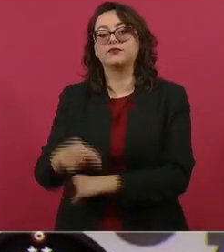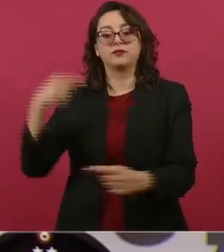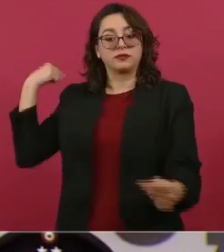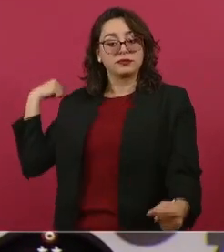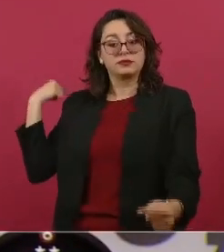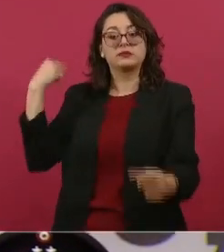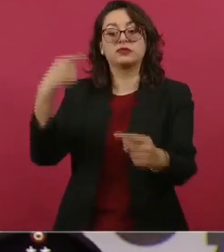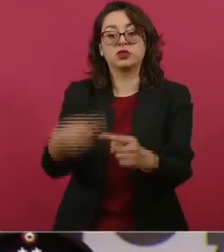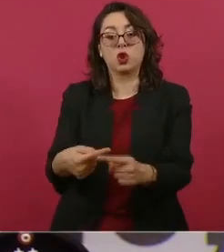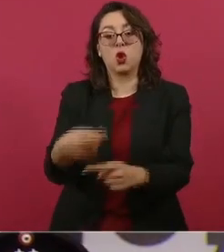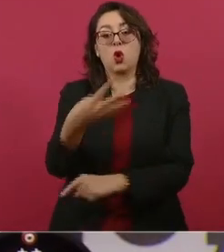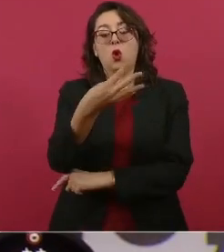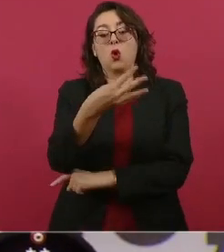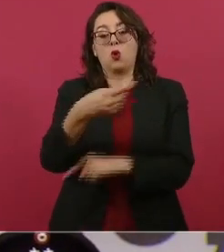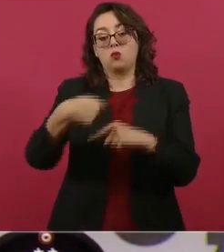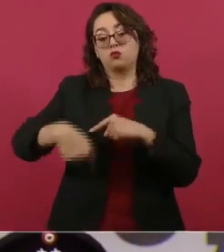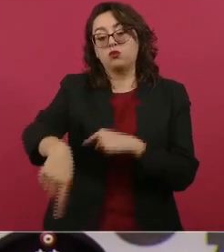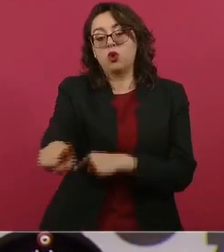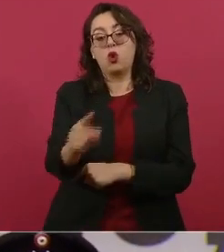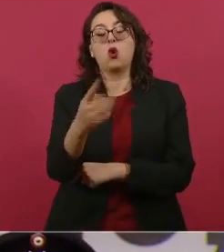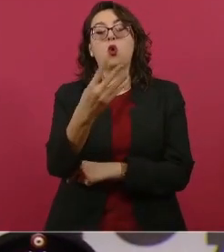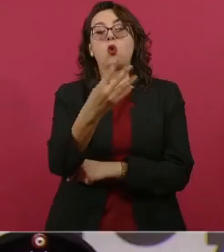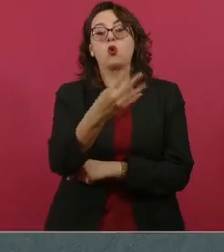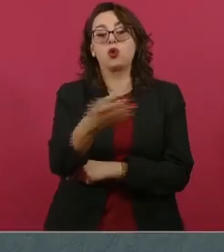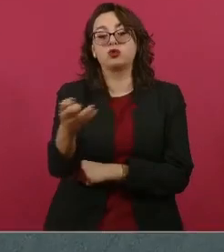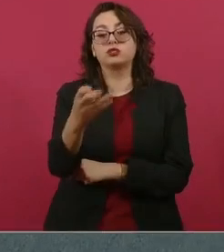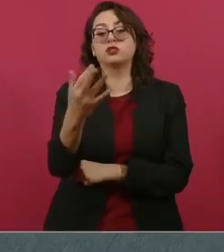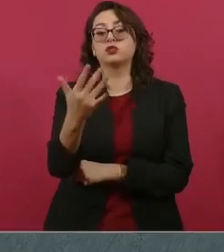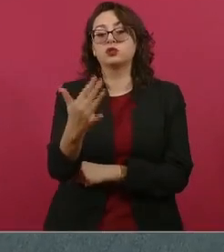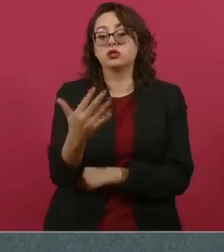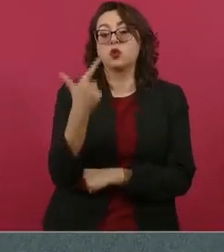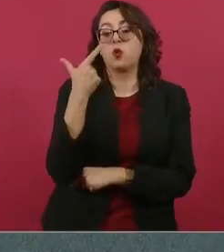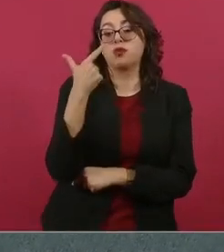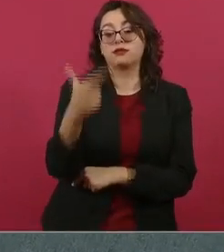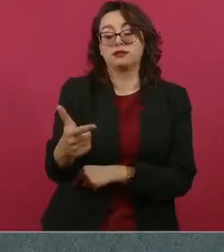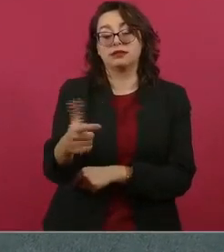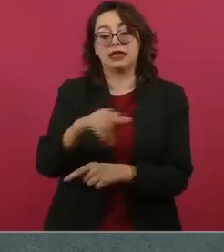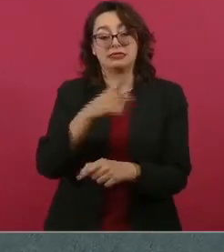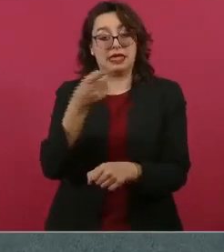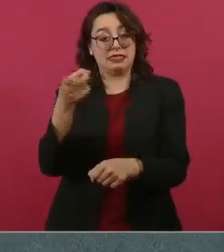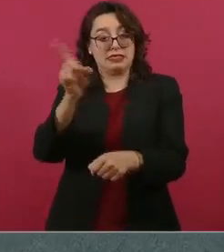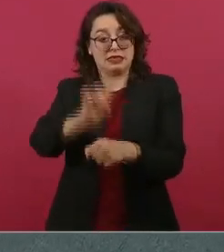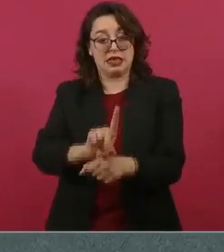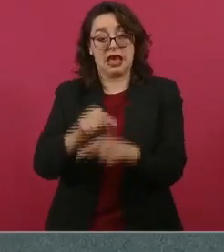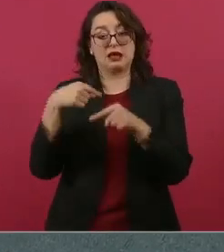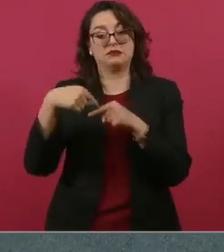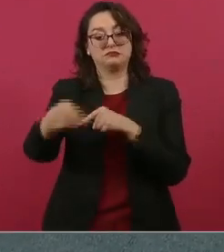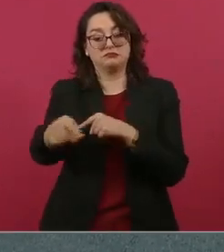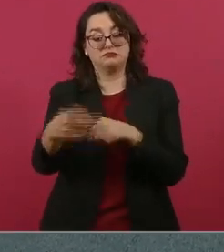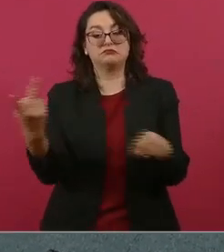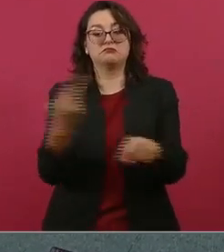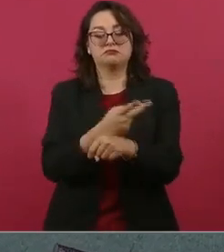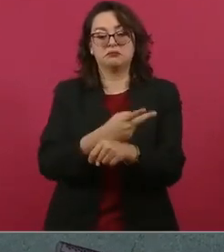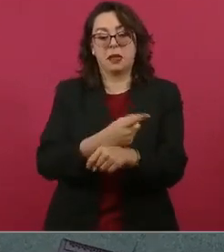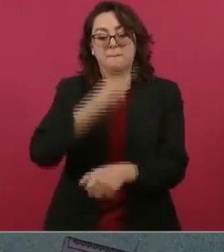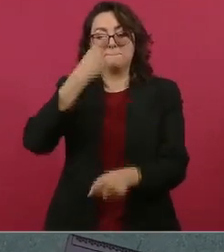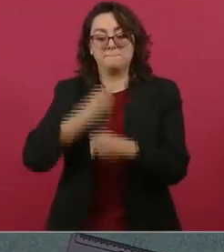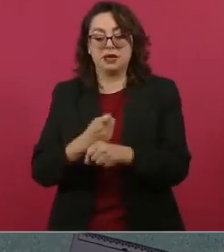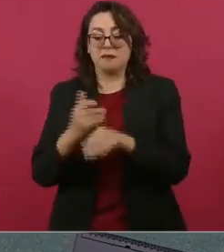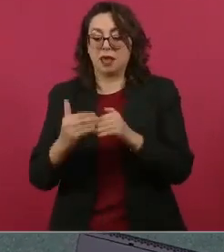457 días habrá de concluir la primera etapa del proceso de transformación. Pero eso